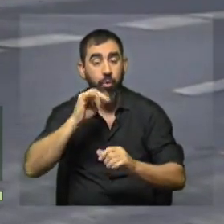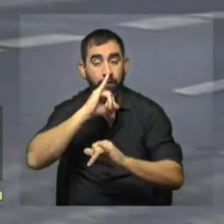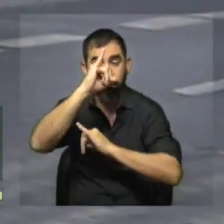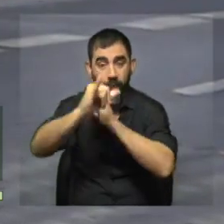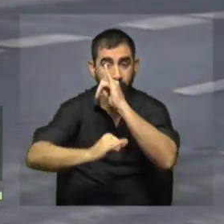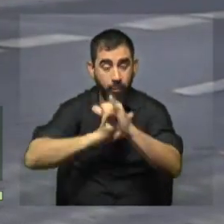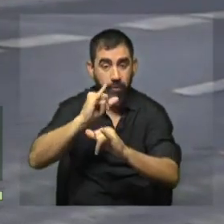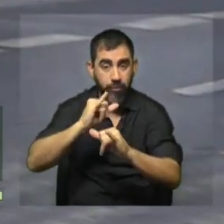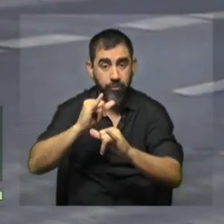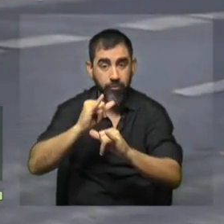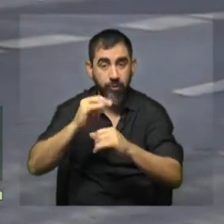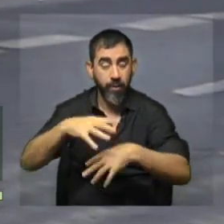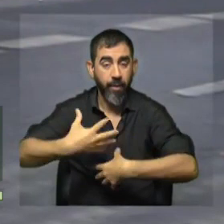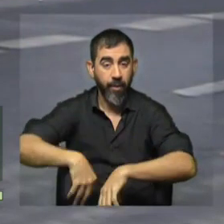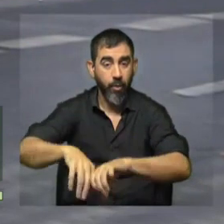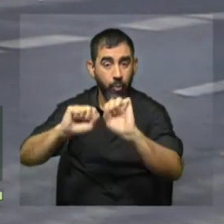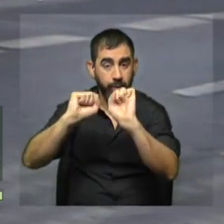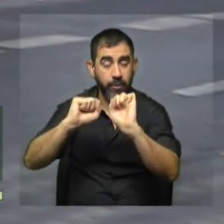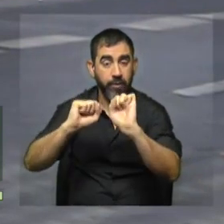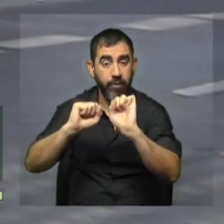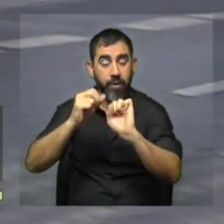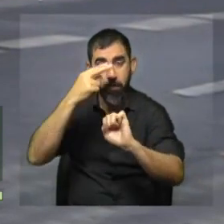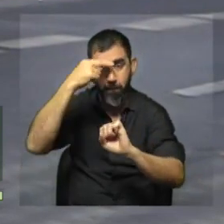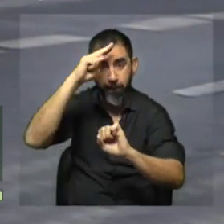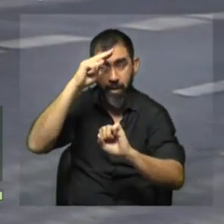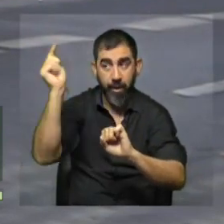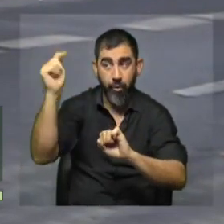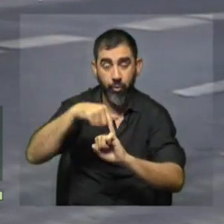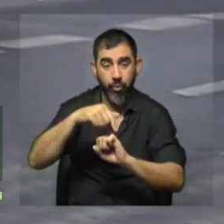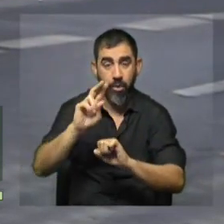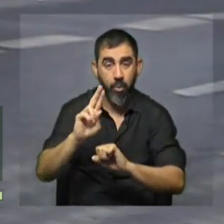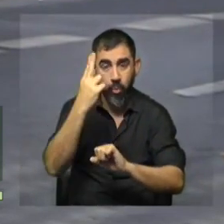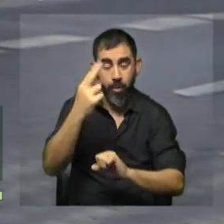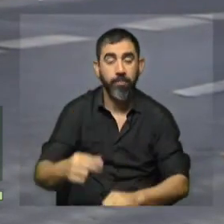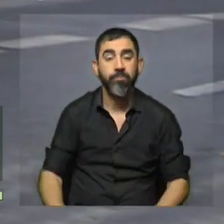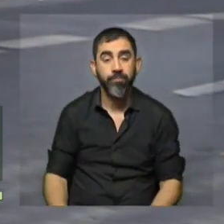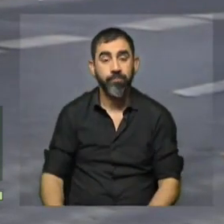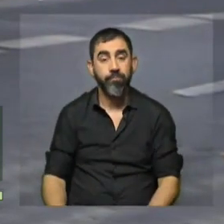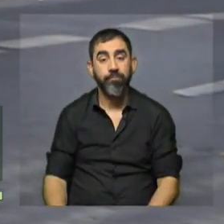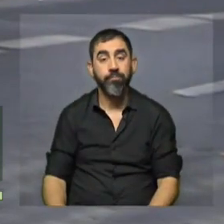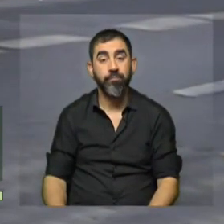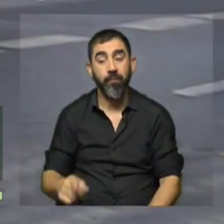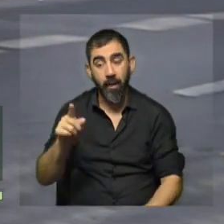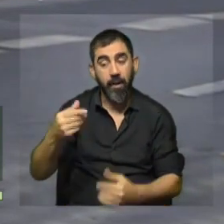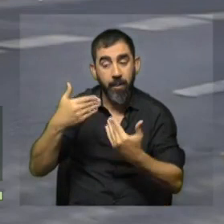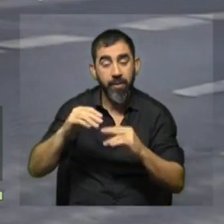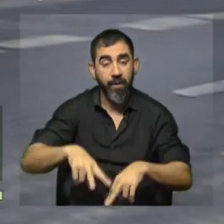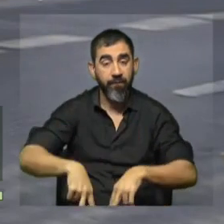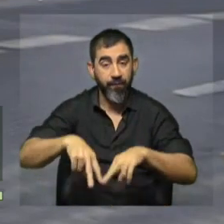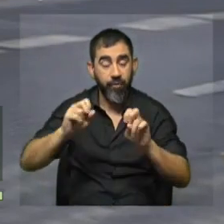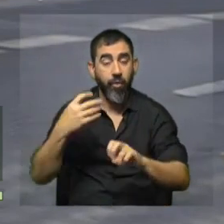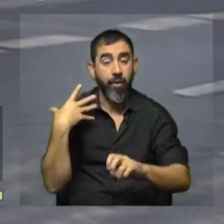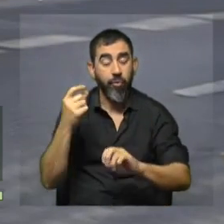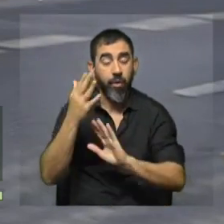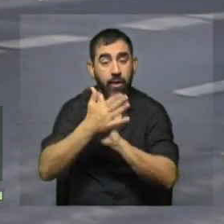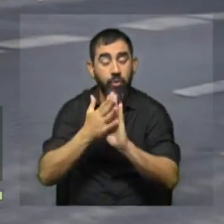información que fue relevada o que llegó desde México hacia el país y que inició una investigación tanto en la Dirección Nacional